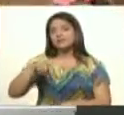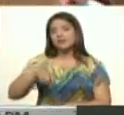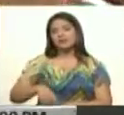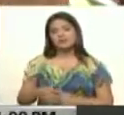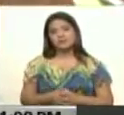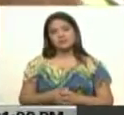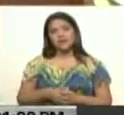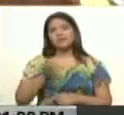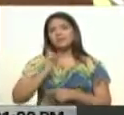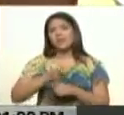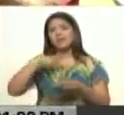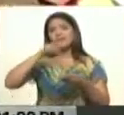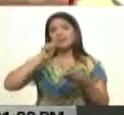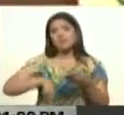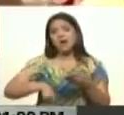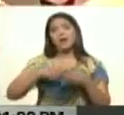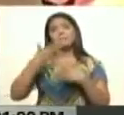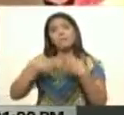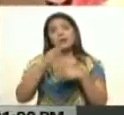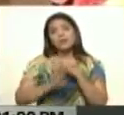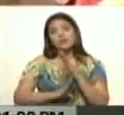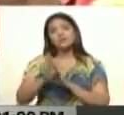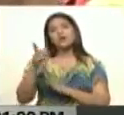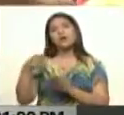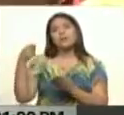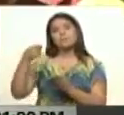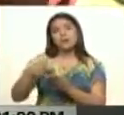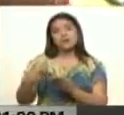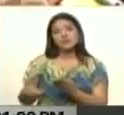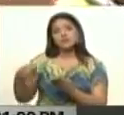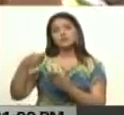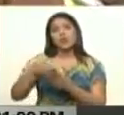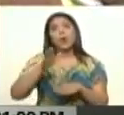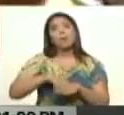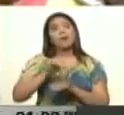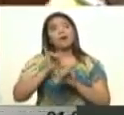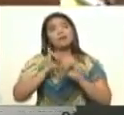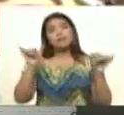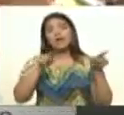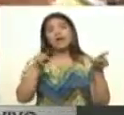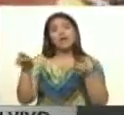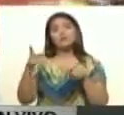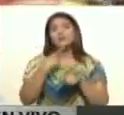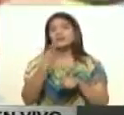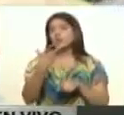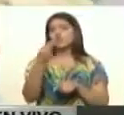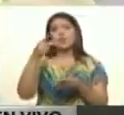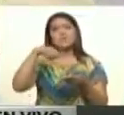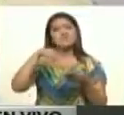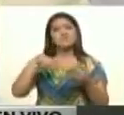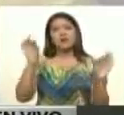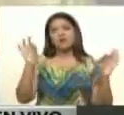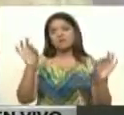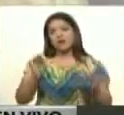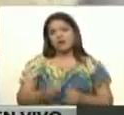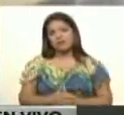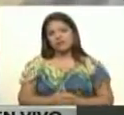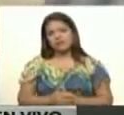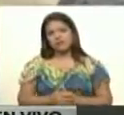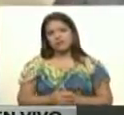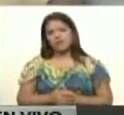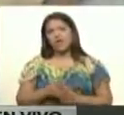que se firmen para seguir avanzando en la inversión, porque ellos ya dicen que no van a firmar nada que no venga por